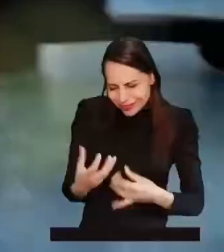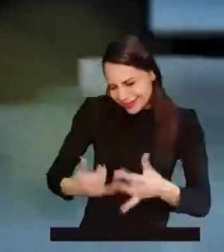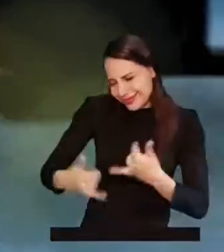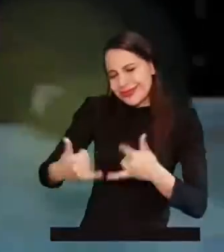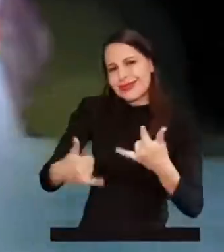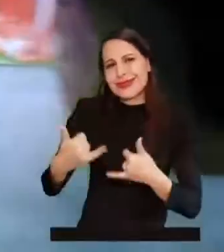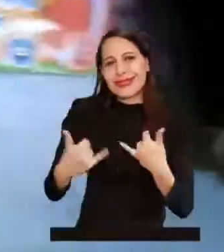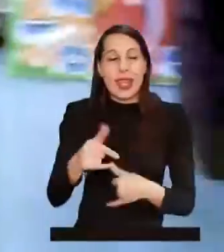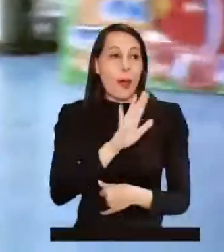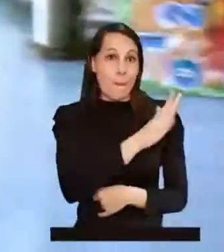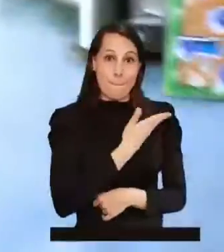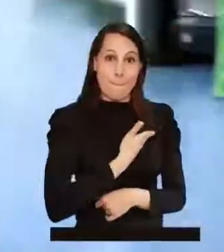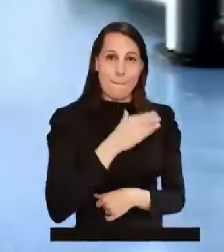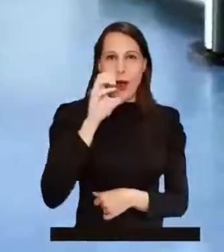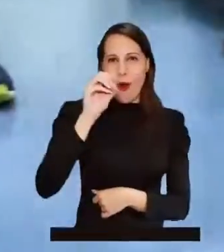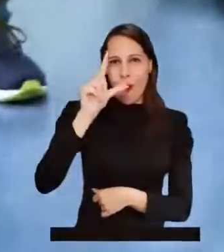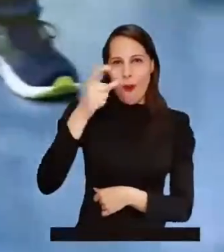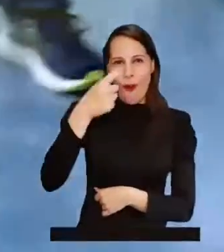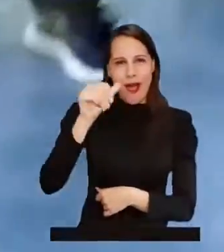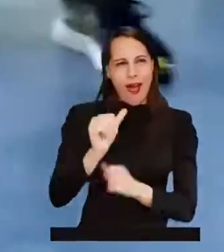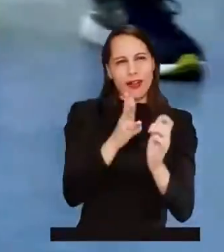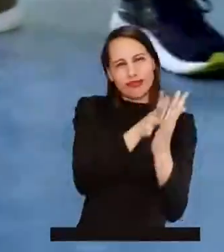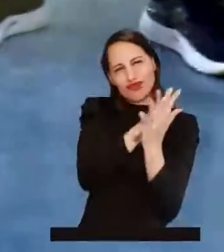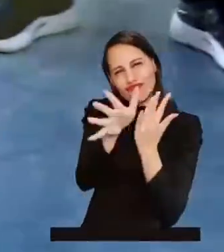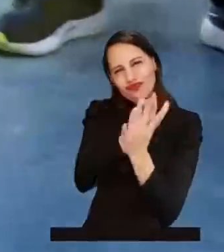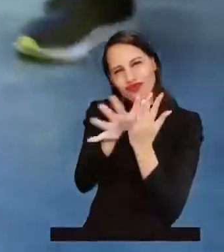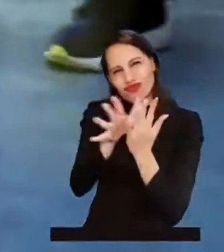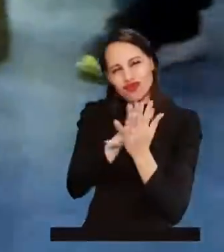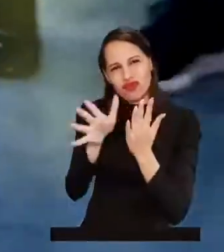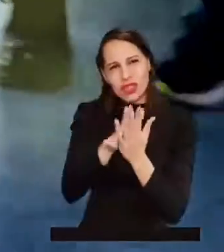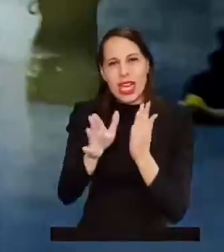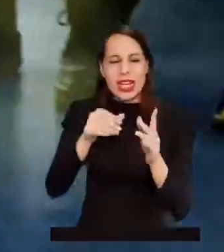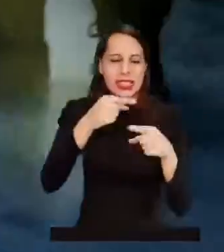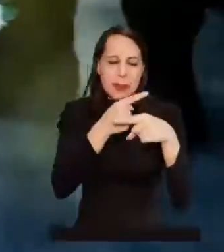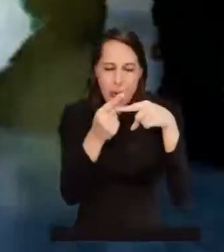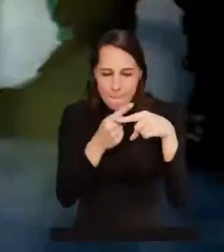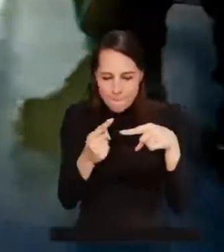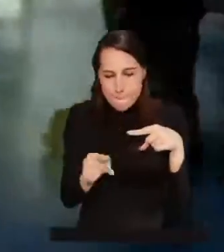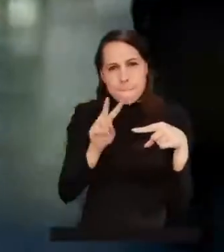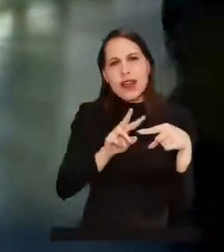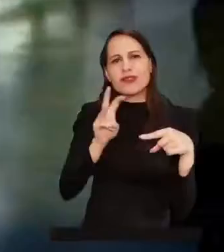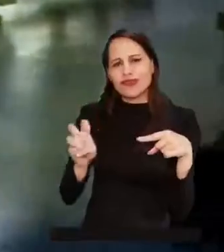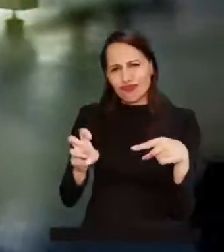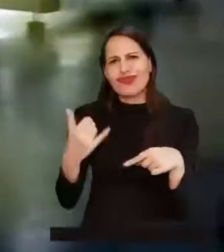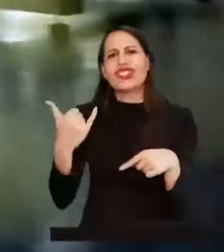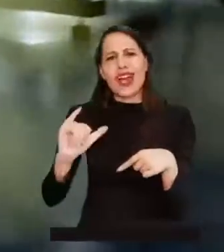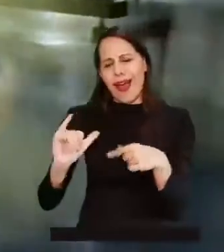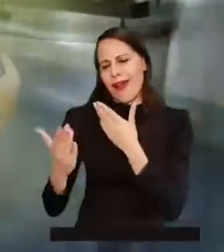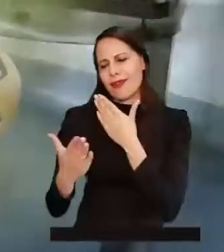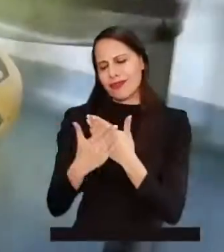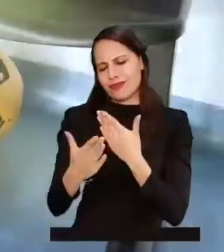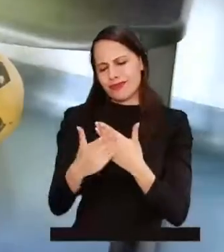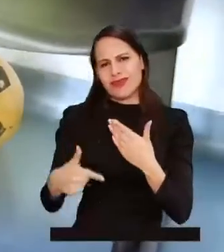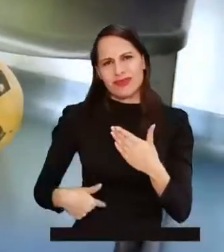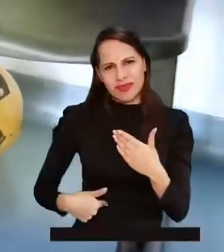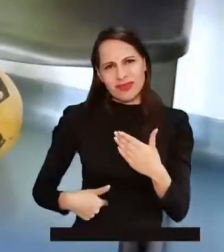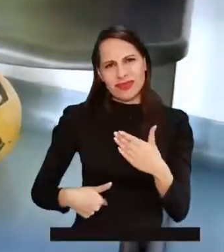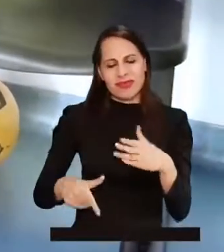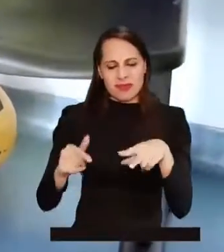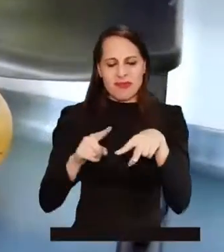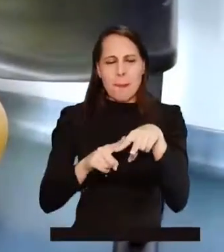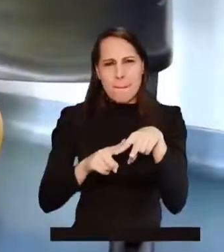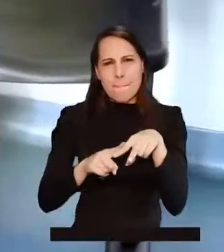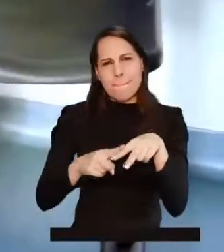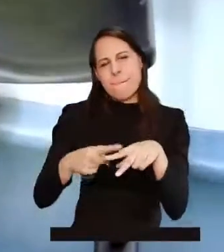sus actividades, cuenta su mamá, Olga Cárdenas, quien desde la semana 28 sabía que su bebé vendría con esta deficiencia